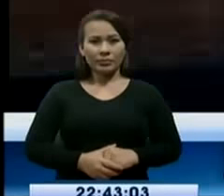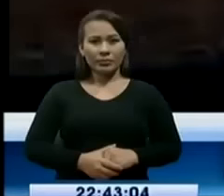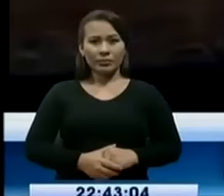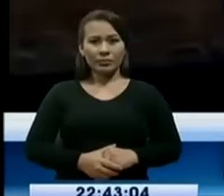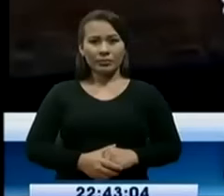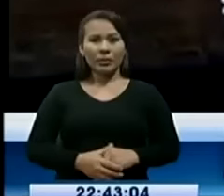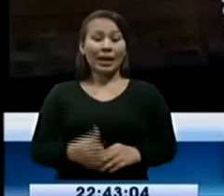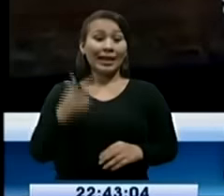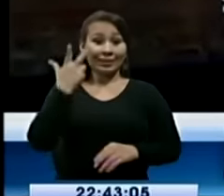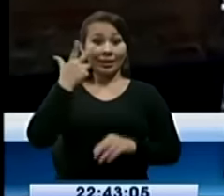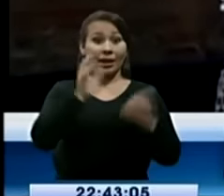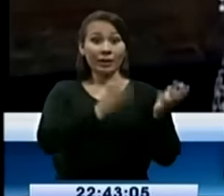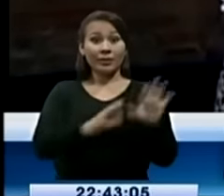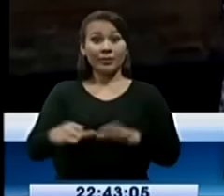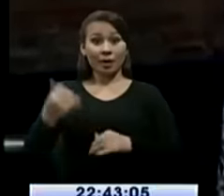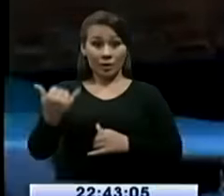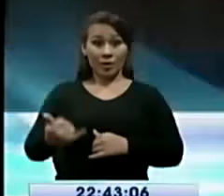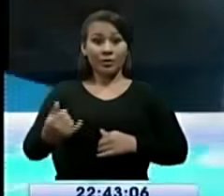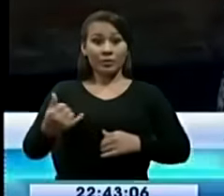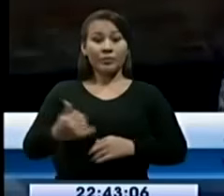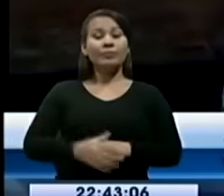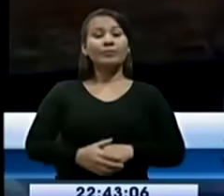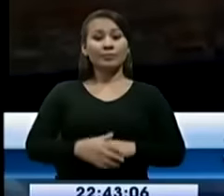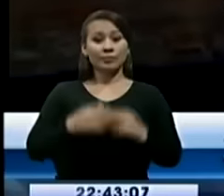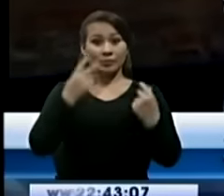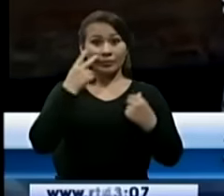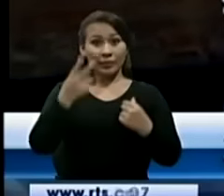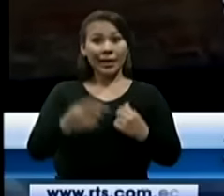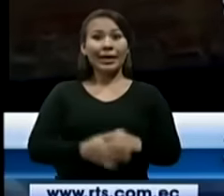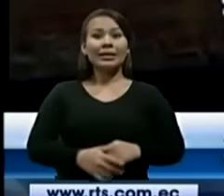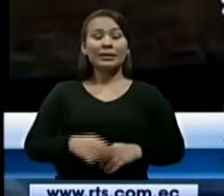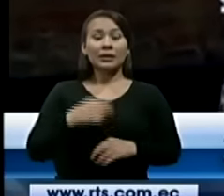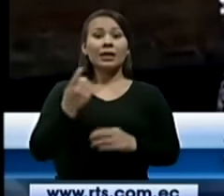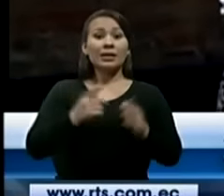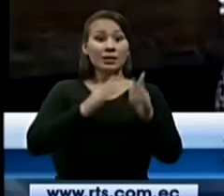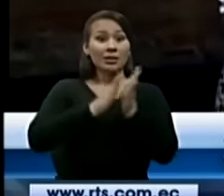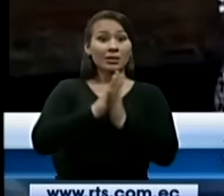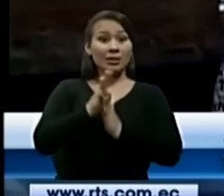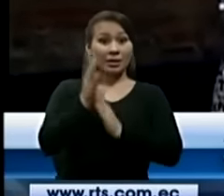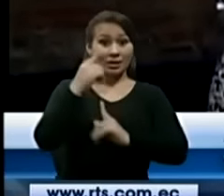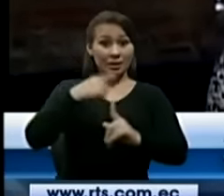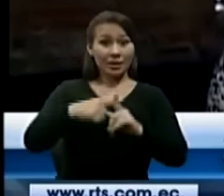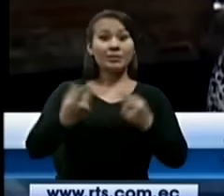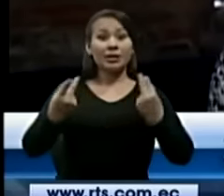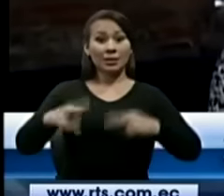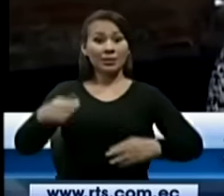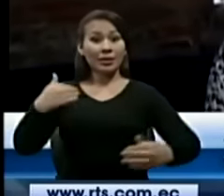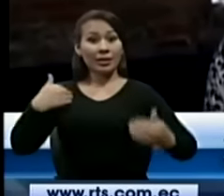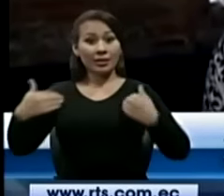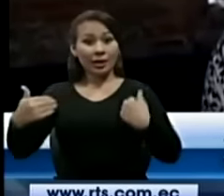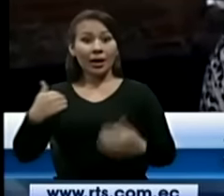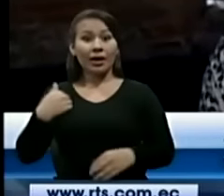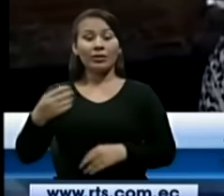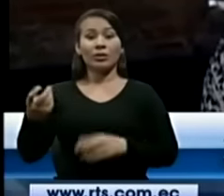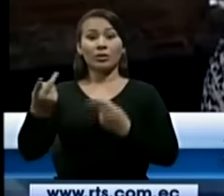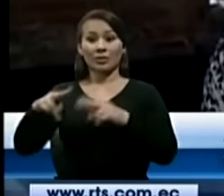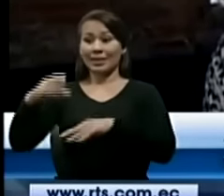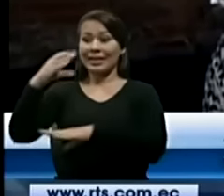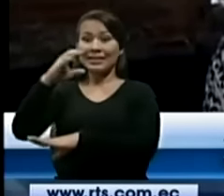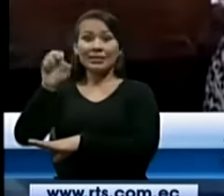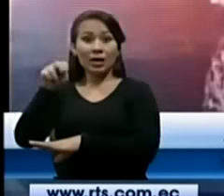Tenemos eventos a partir de hoy y hasta el Jueves Santos, no solo en iglesias, sino también en centros culturales como este, el Centro de Arte Contemporáneo, en el